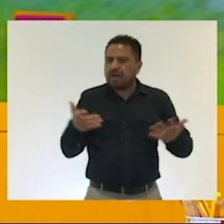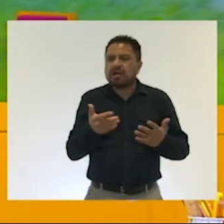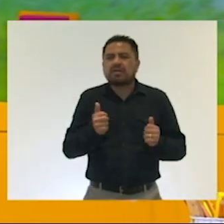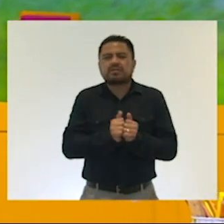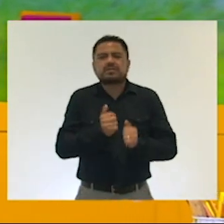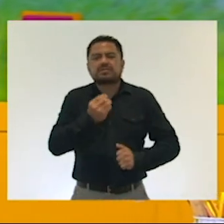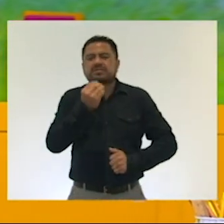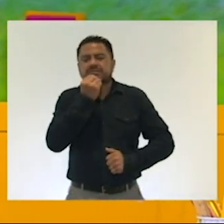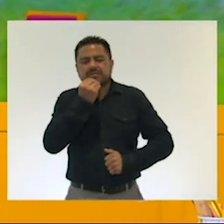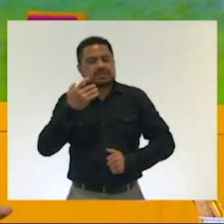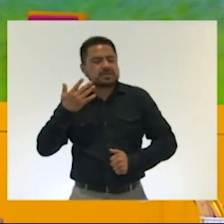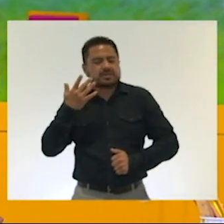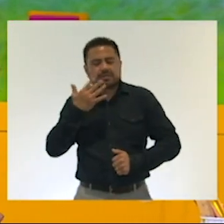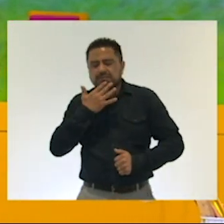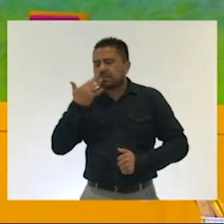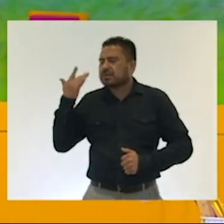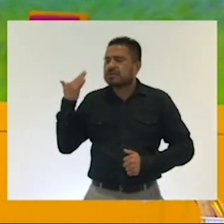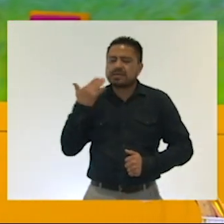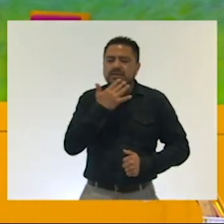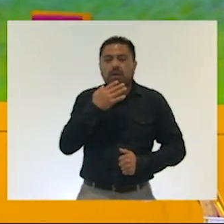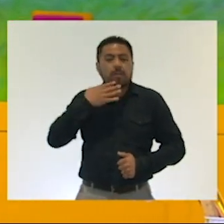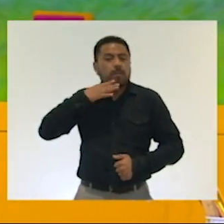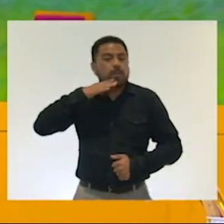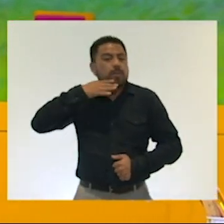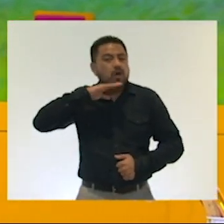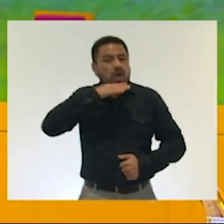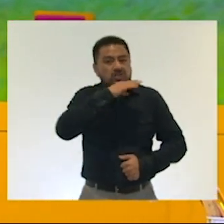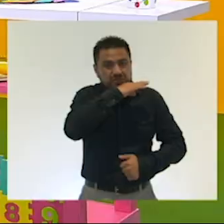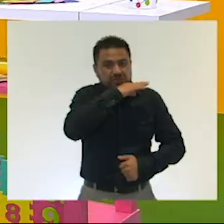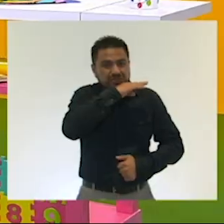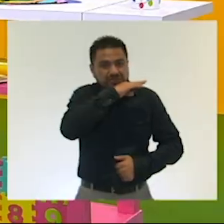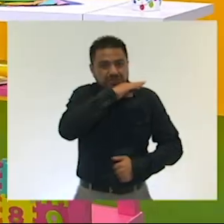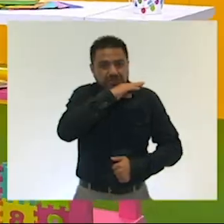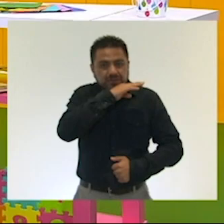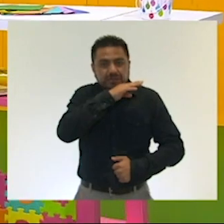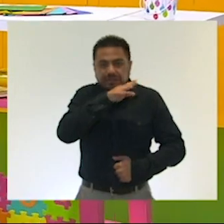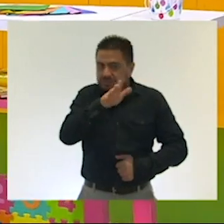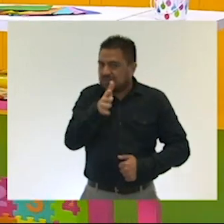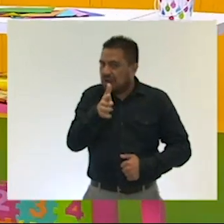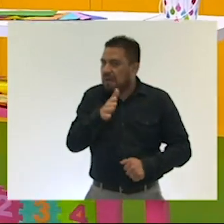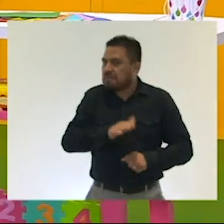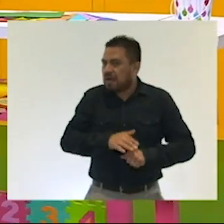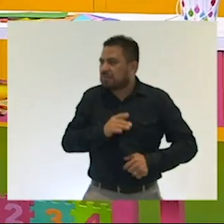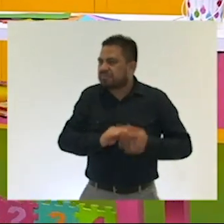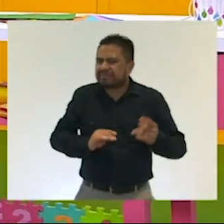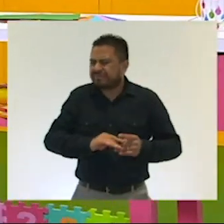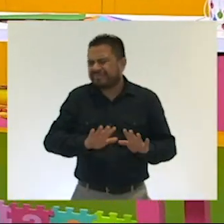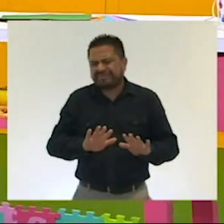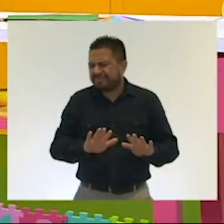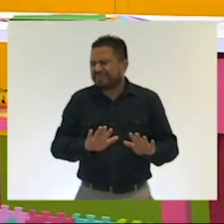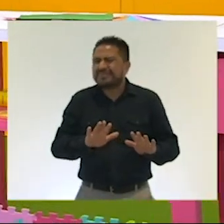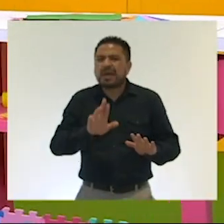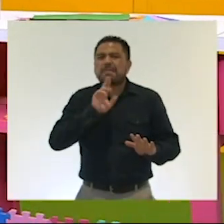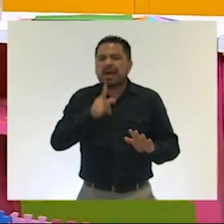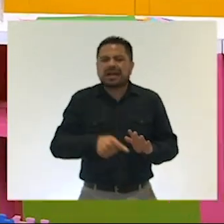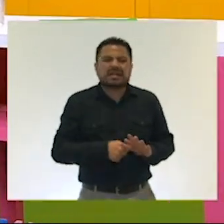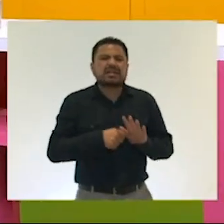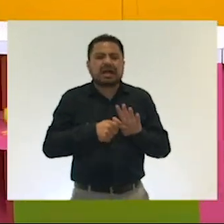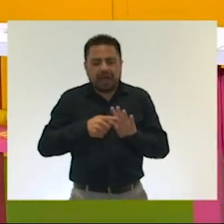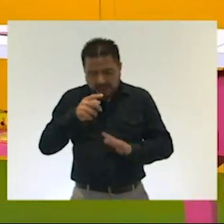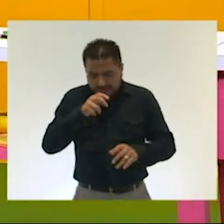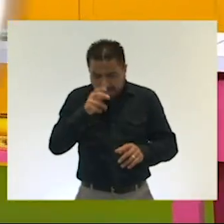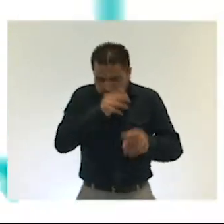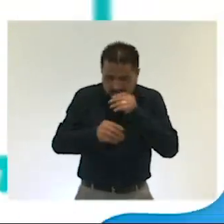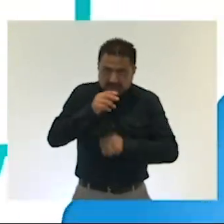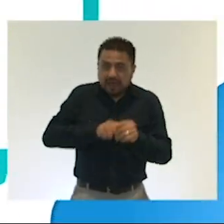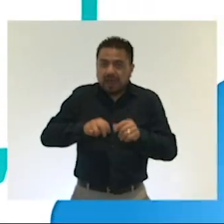un delicioso pozole. ¡Mmm! No se hable más. Vamos a ver lo que presentaremos en Aprende en